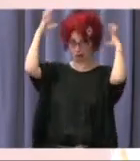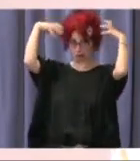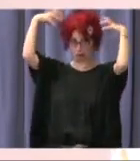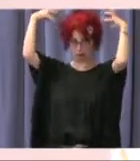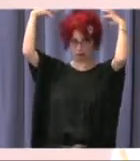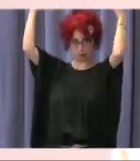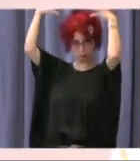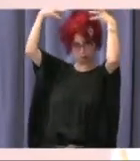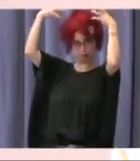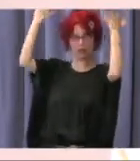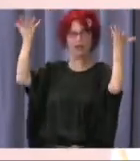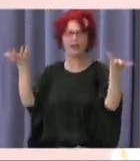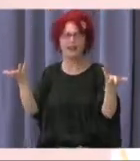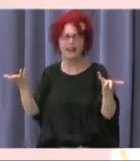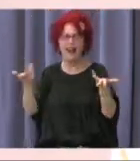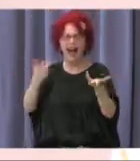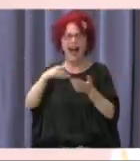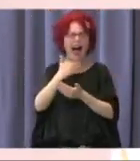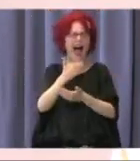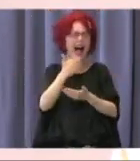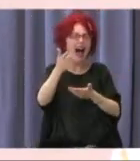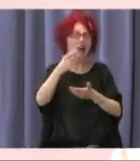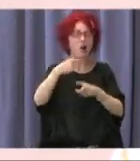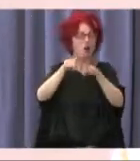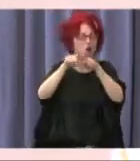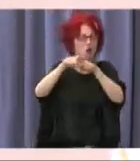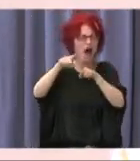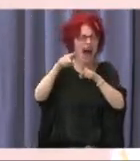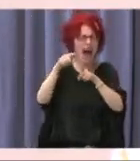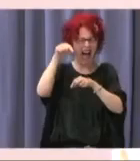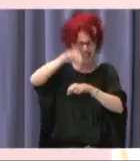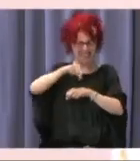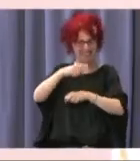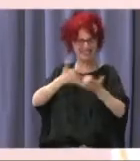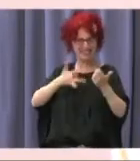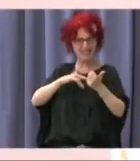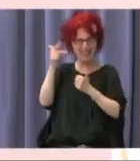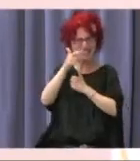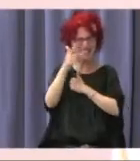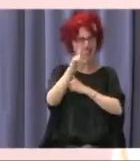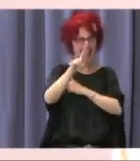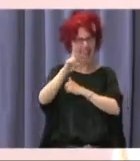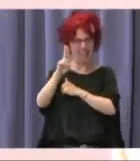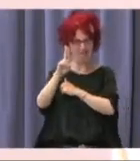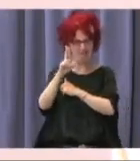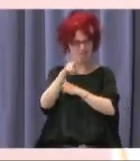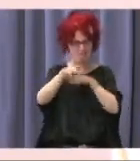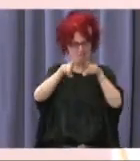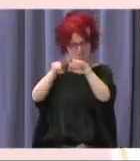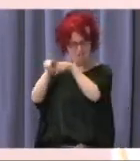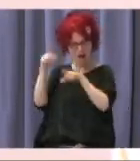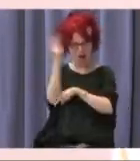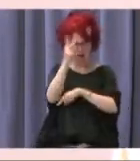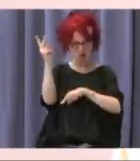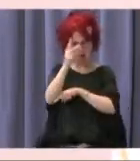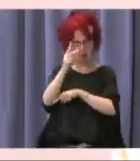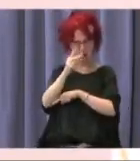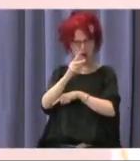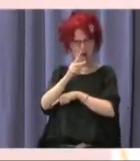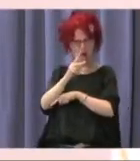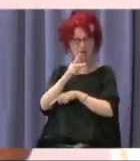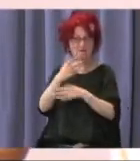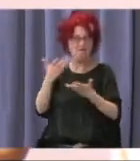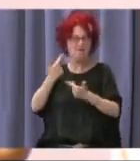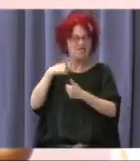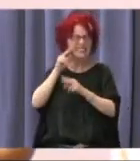algo así. Alguien lo dijo por ahí, como la Antonia de los Morancos, ha dicho alguien por ahí. Sí, sería como el grado extremo, ya, suá, gritona, tal. Sí,